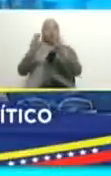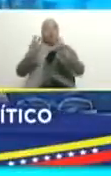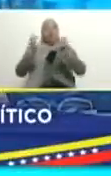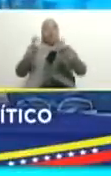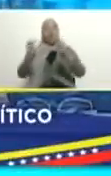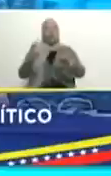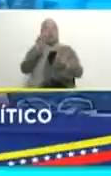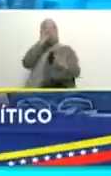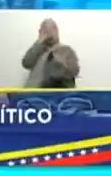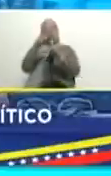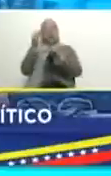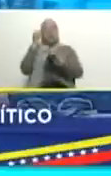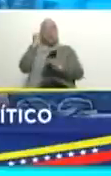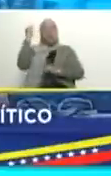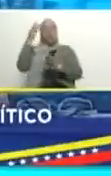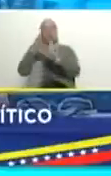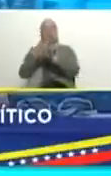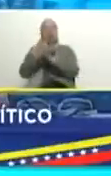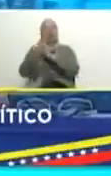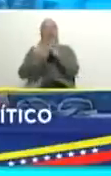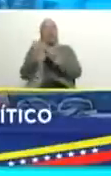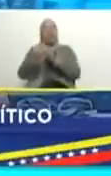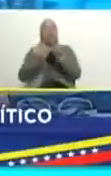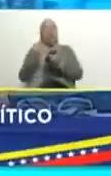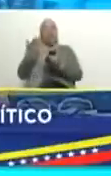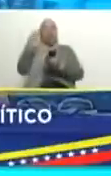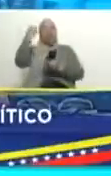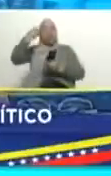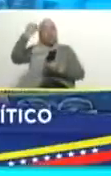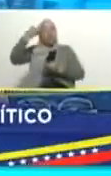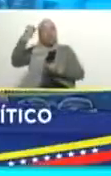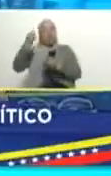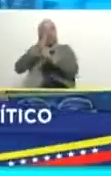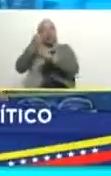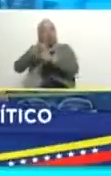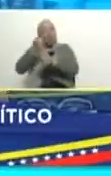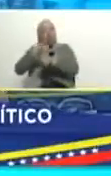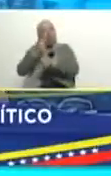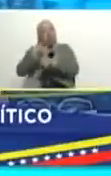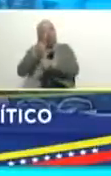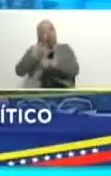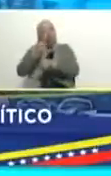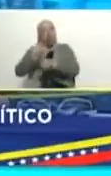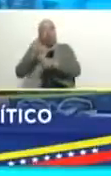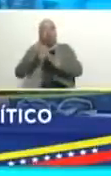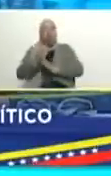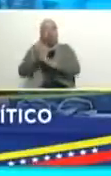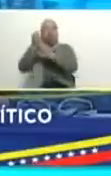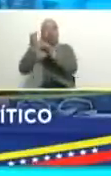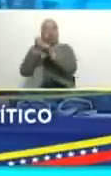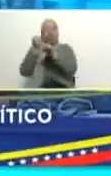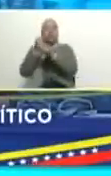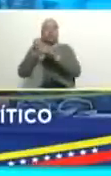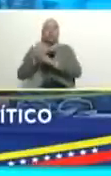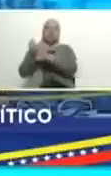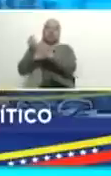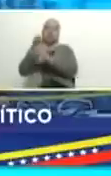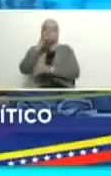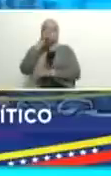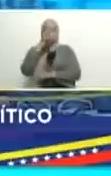desde el punto de vista intelectual, desde el punto de vista del pensamiento. Trabájenlo, compañeros, ustedes como líderes, como lideresas,